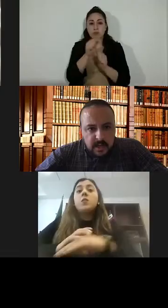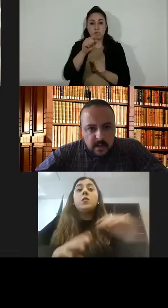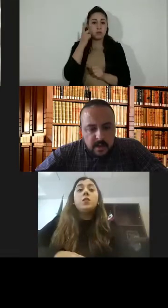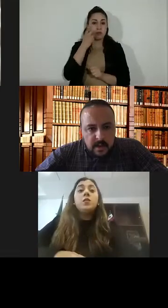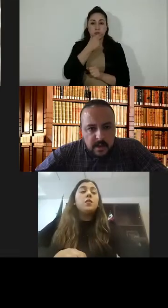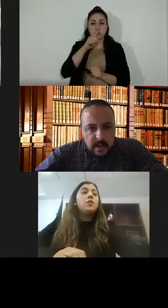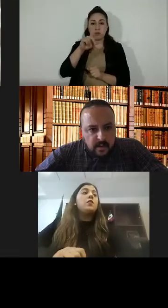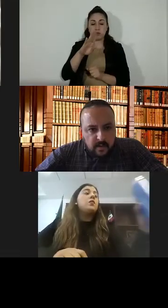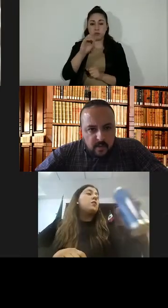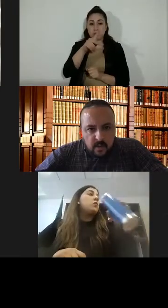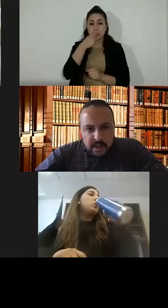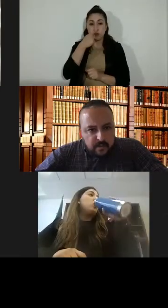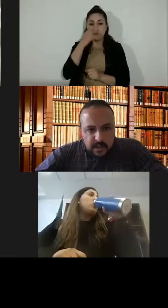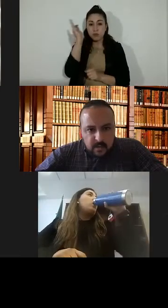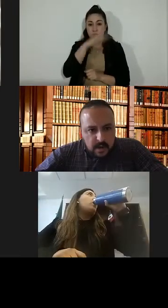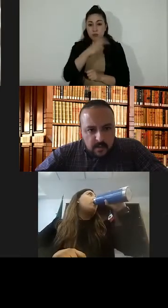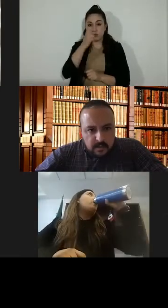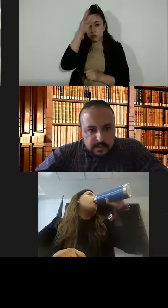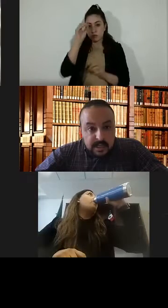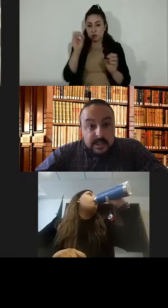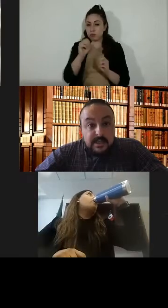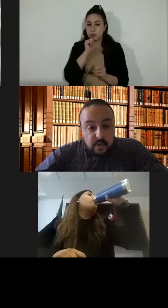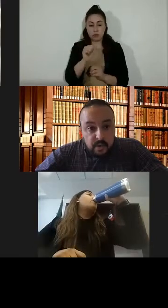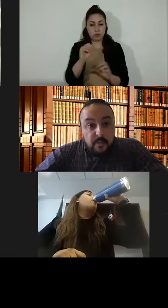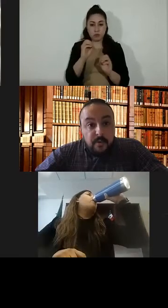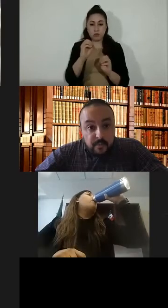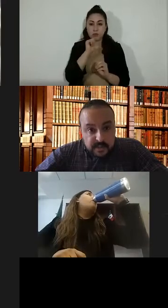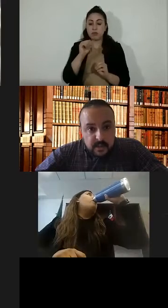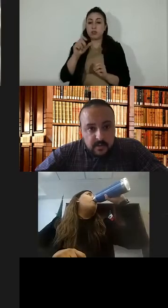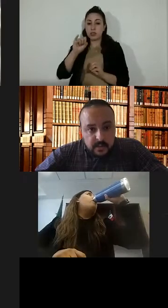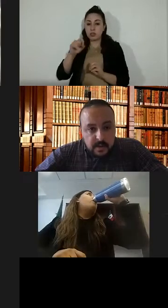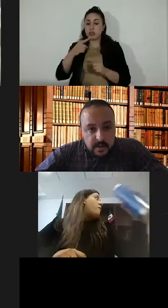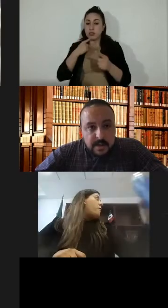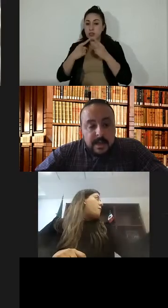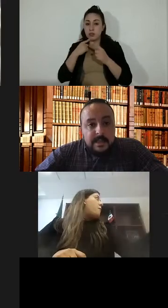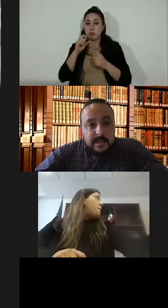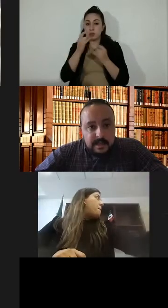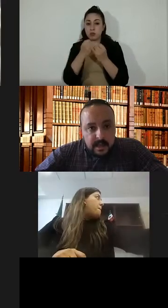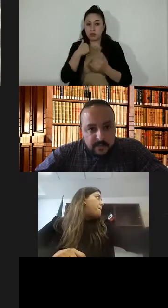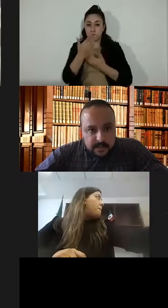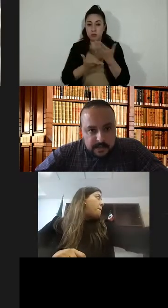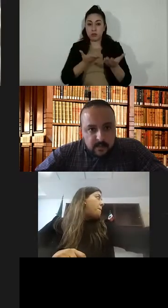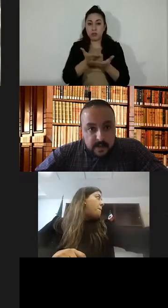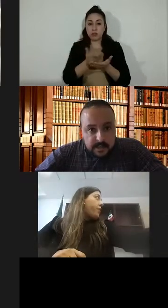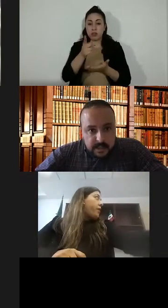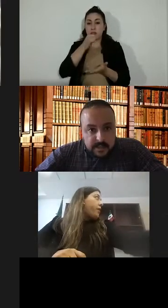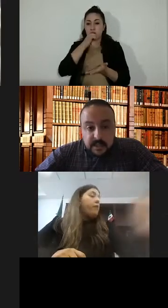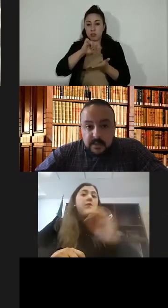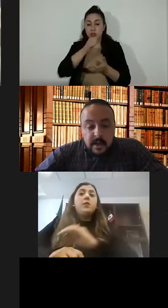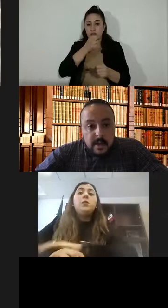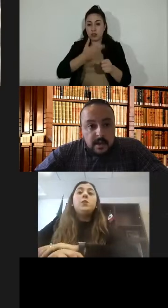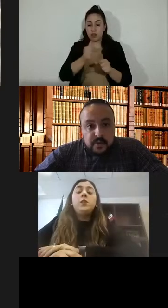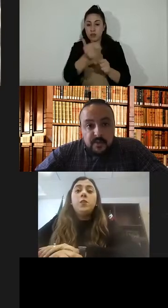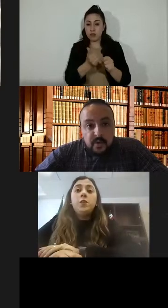hayamos llegado a acuerdo alguno. No llegamos a ningún acuerdo. Se discutió y yo propuse incluso que la secretaria de Finanzas compareciera. Es